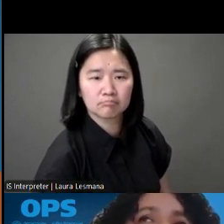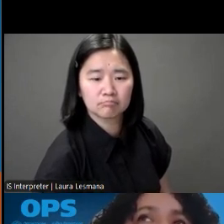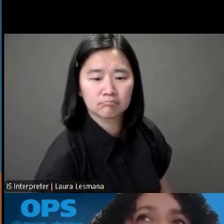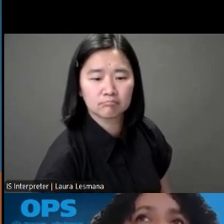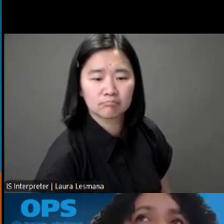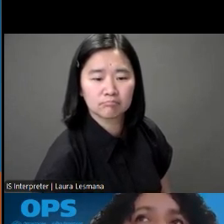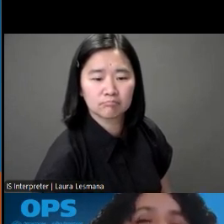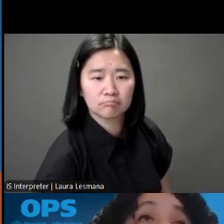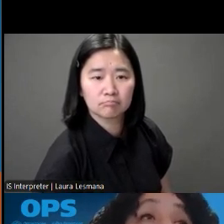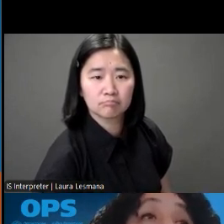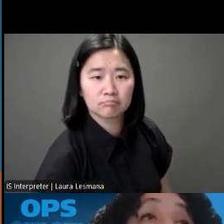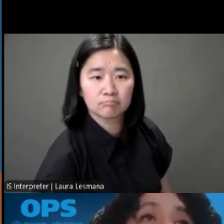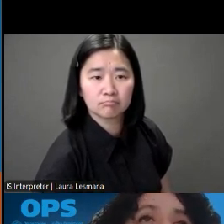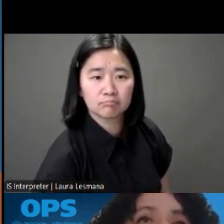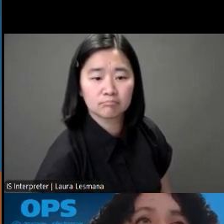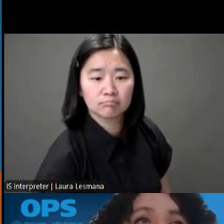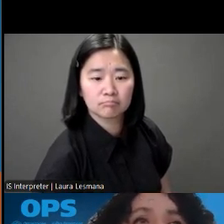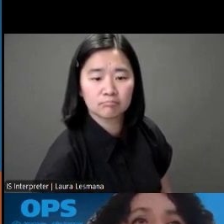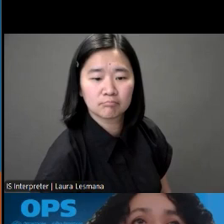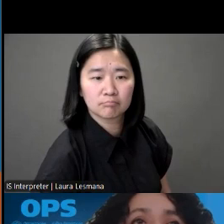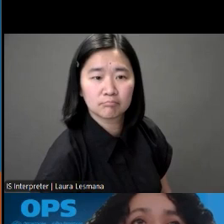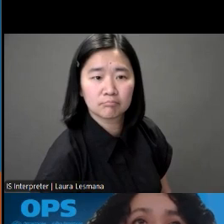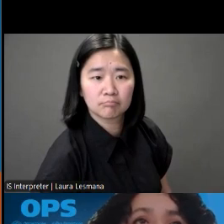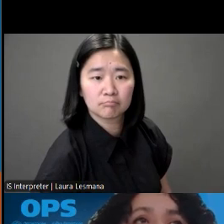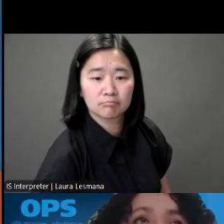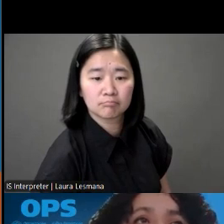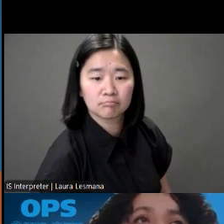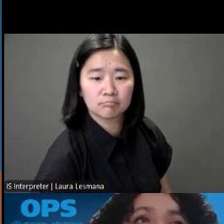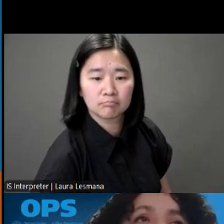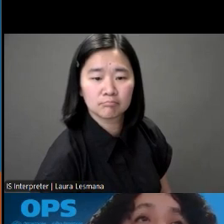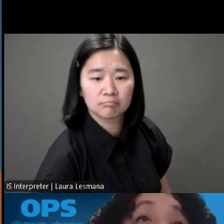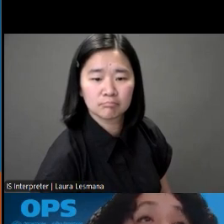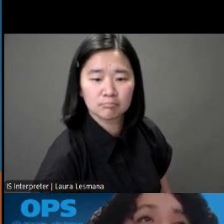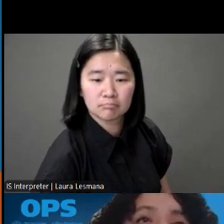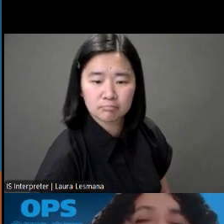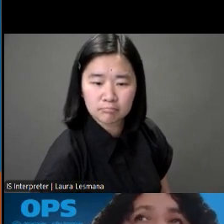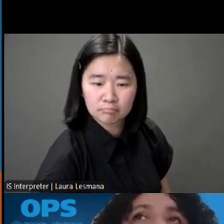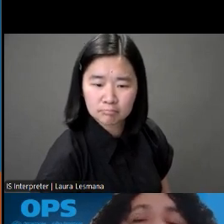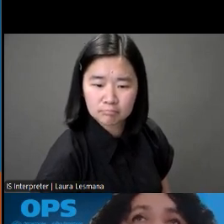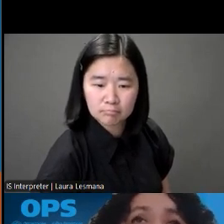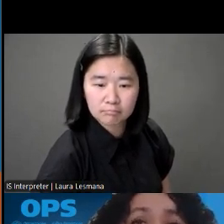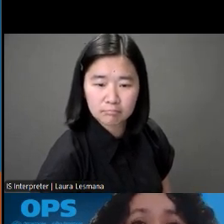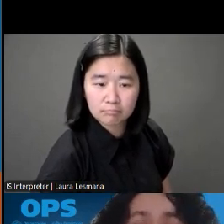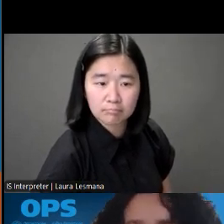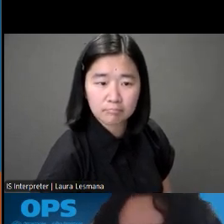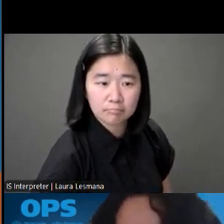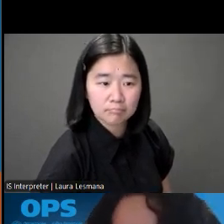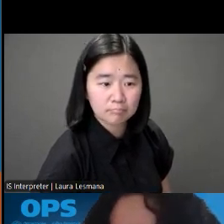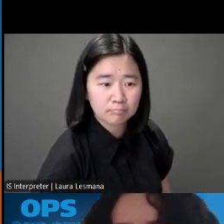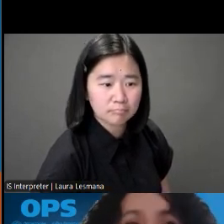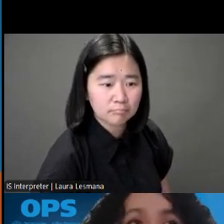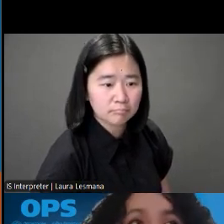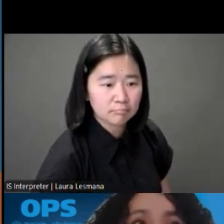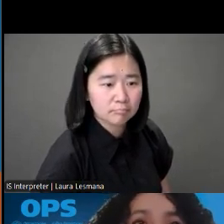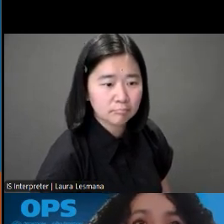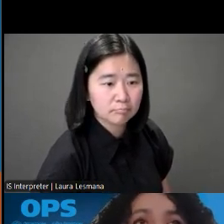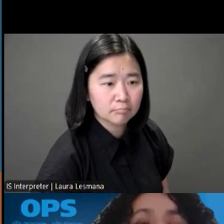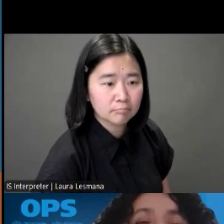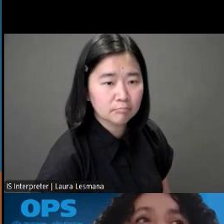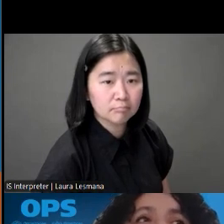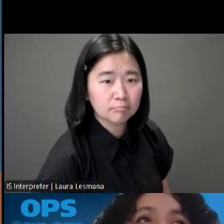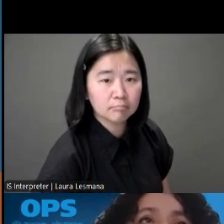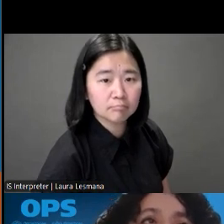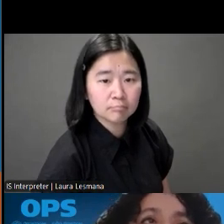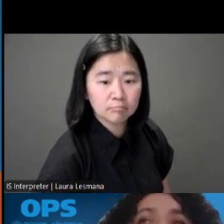determinantes sociales y condiciones sociales para poder acelerar las acciones de eliminación de enfermedades, voy